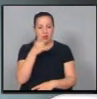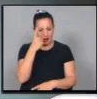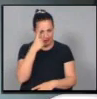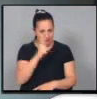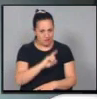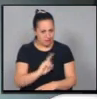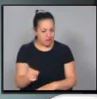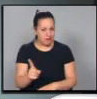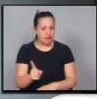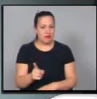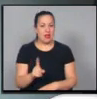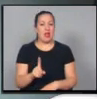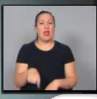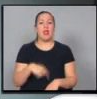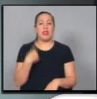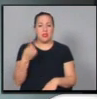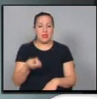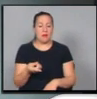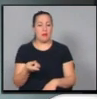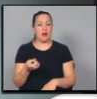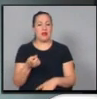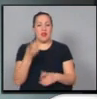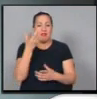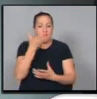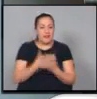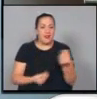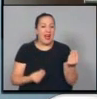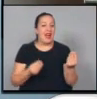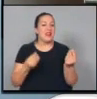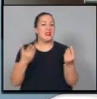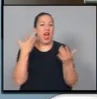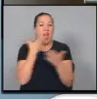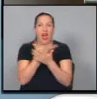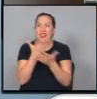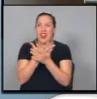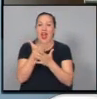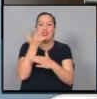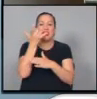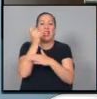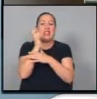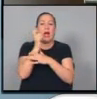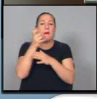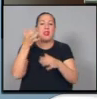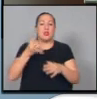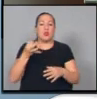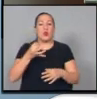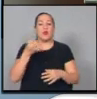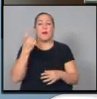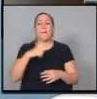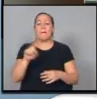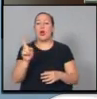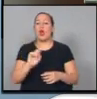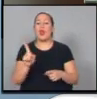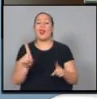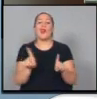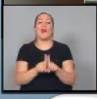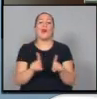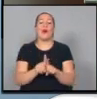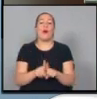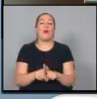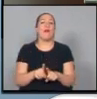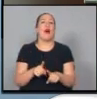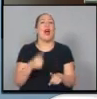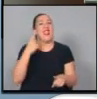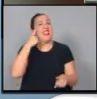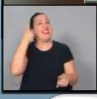increíble que después hayan sido tan torpes, por ejemplo, para cometerlo todo frente a las cámaras de seguridad. Pero no se trata de un arrebato o de algo que se les